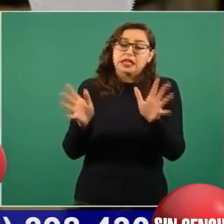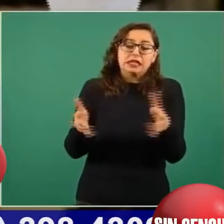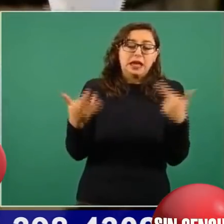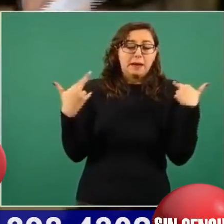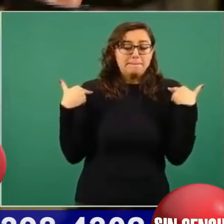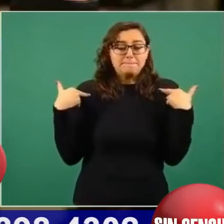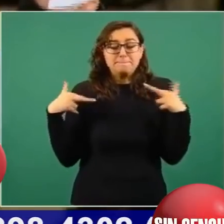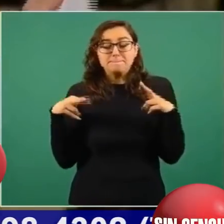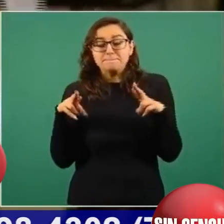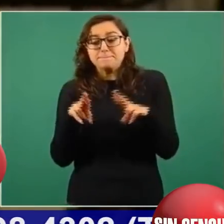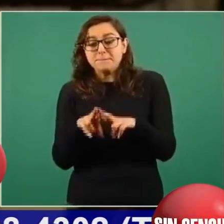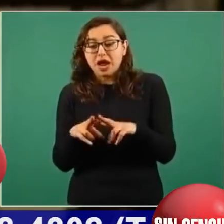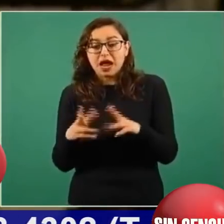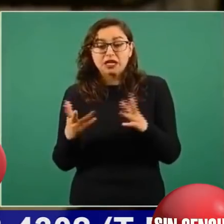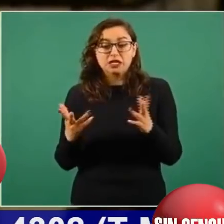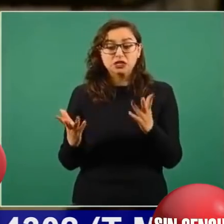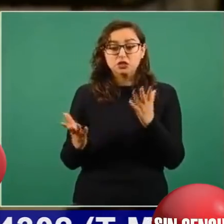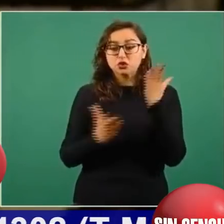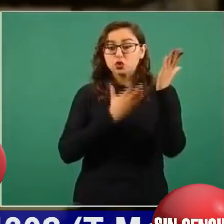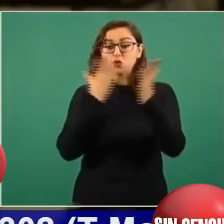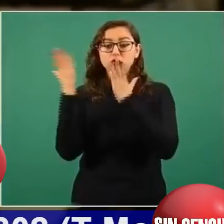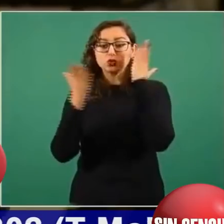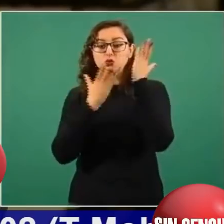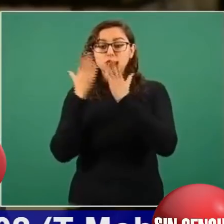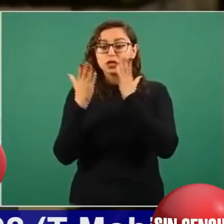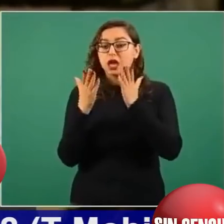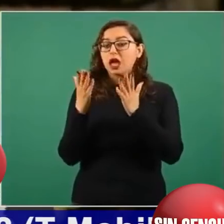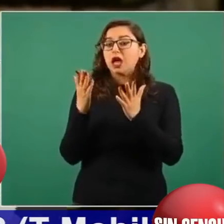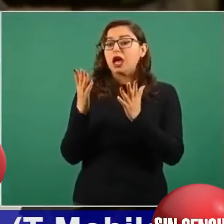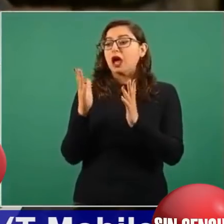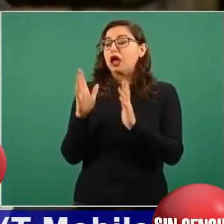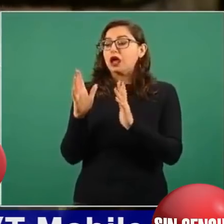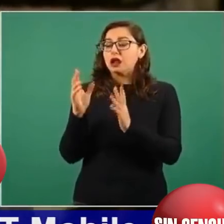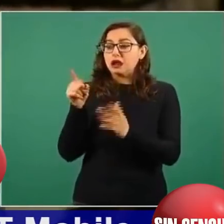había que pasar por normales, sino cualquier